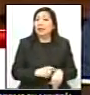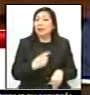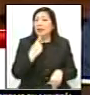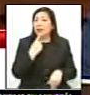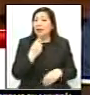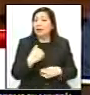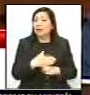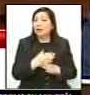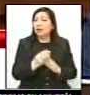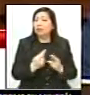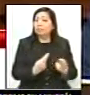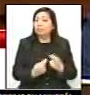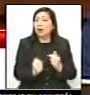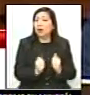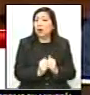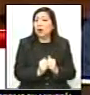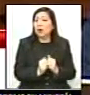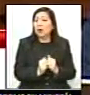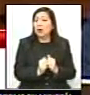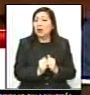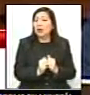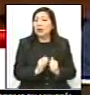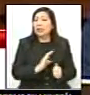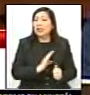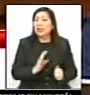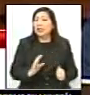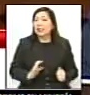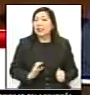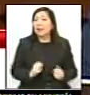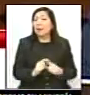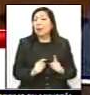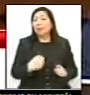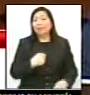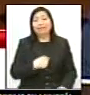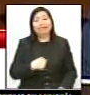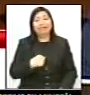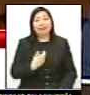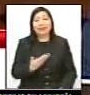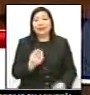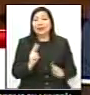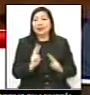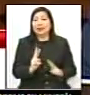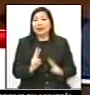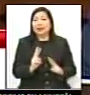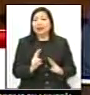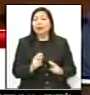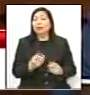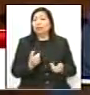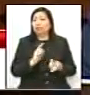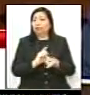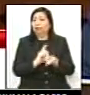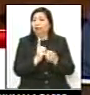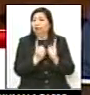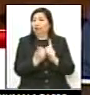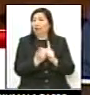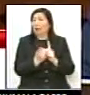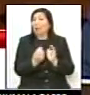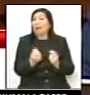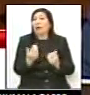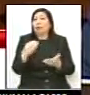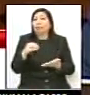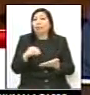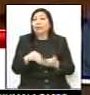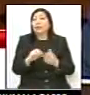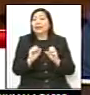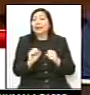una manera de relacionarse con el Estado y lamentablemente esa visión de botín tiene que cambiar. Eso nos va a